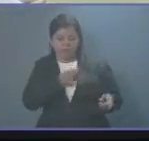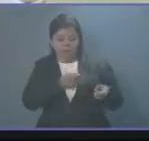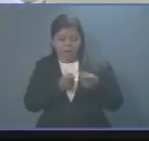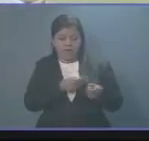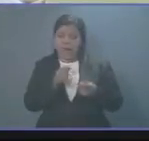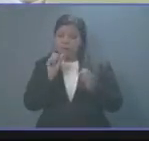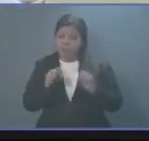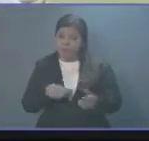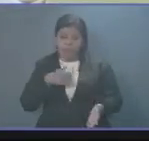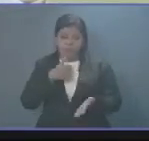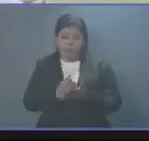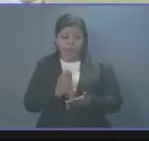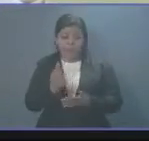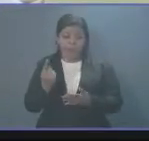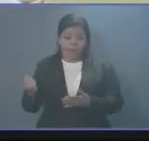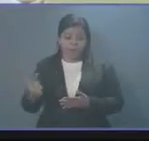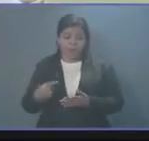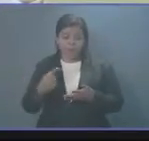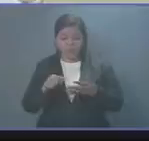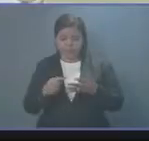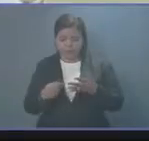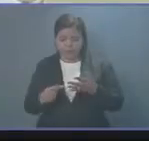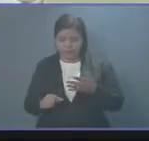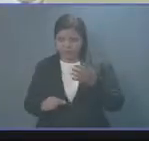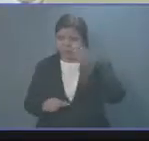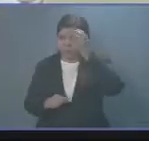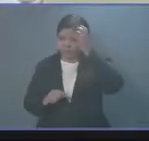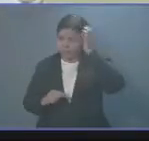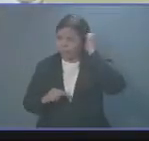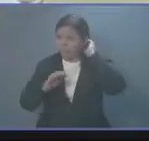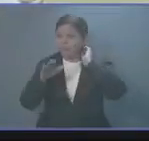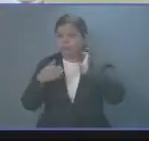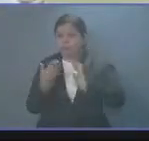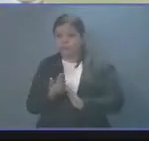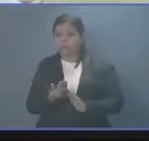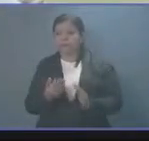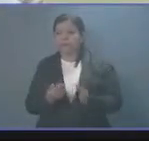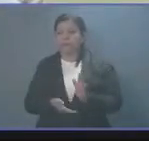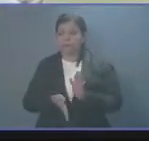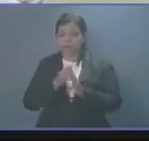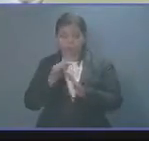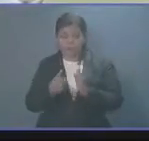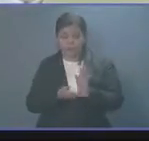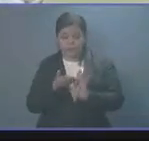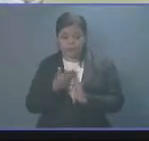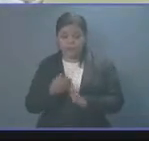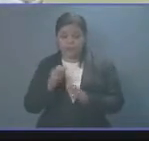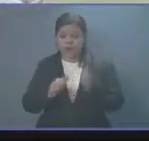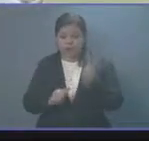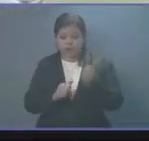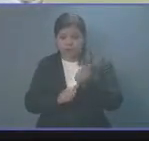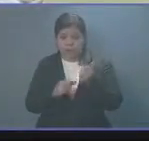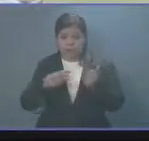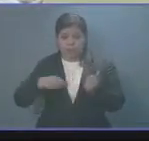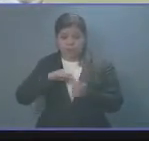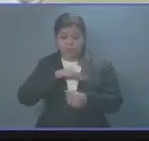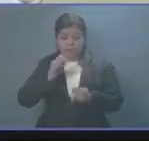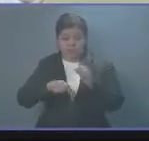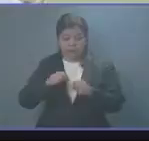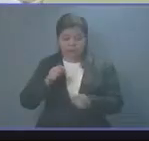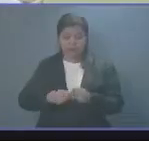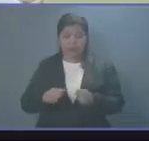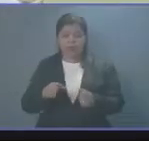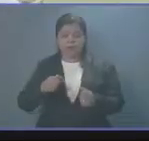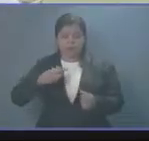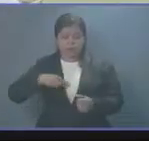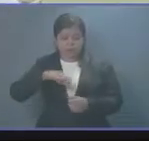asistir los funcionarios o delegados siguientes: Viceministro de Gobernación y Desarrollo Territorial, Viceministro de Agricultura y Ganadería,